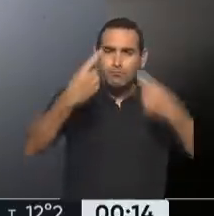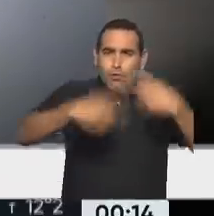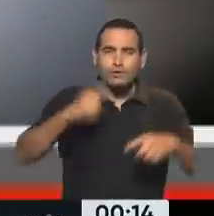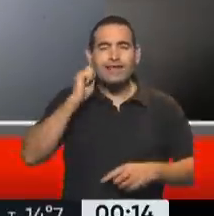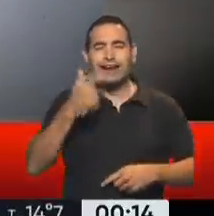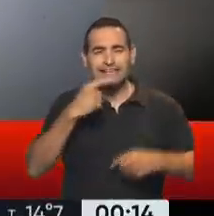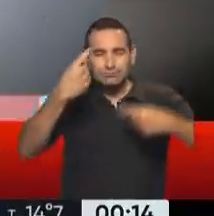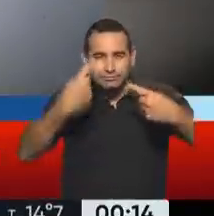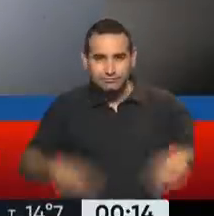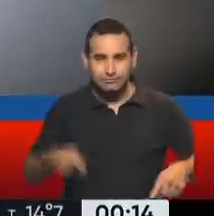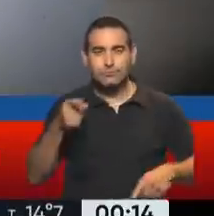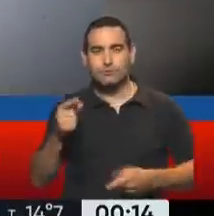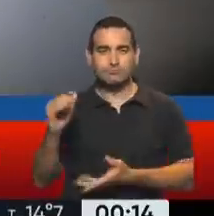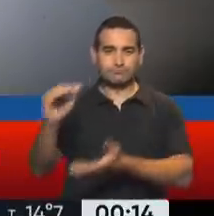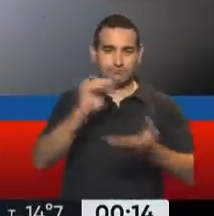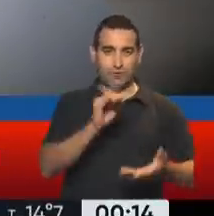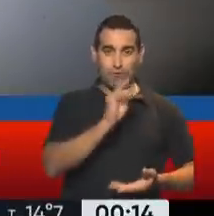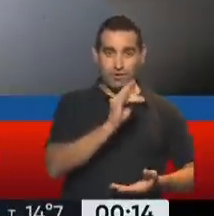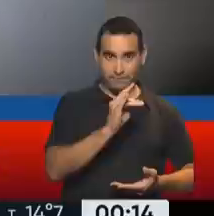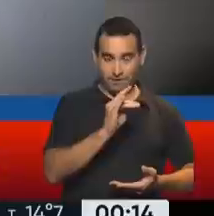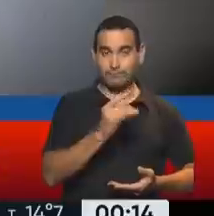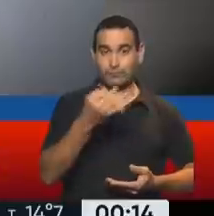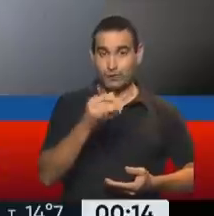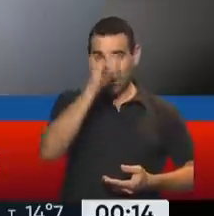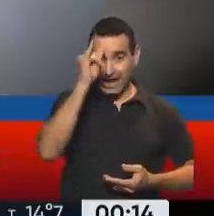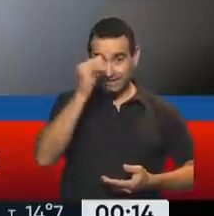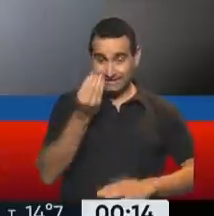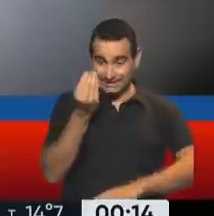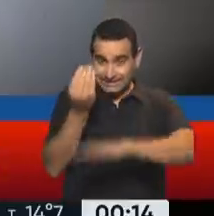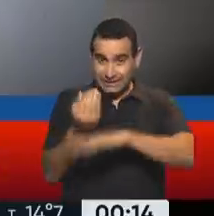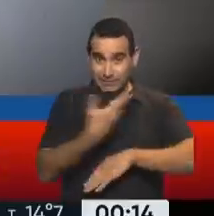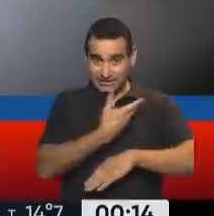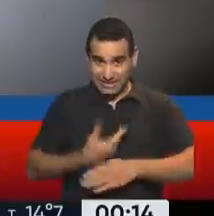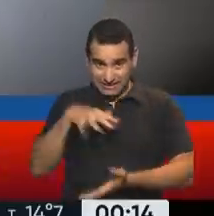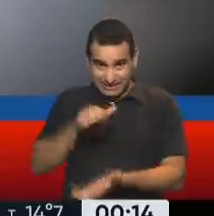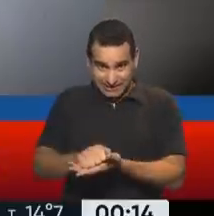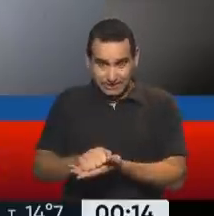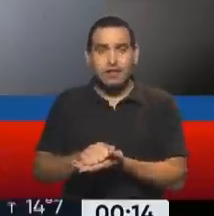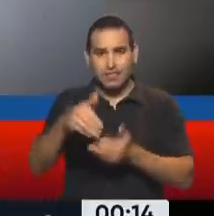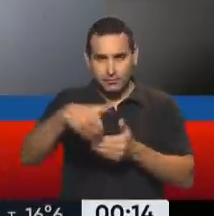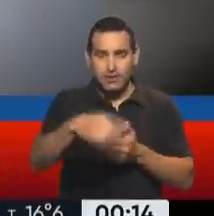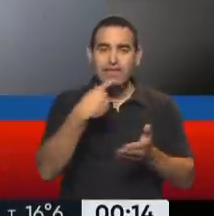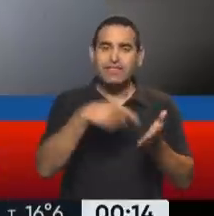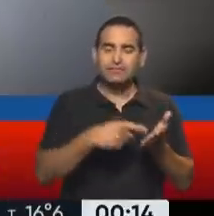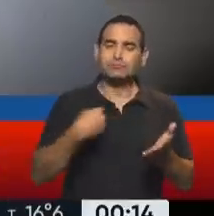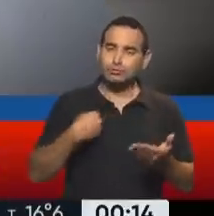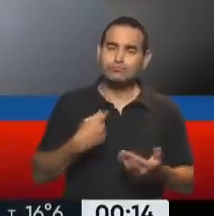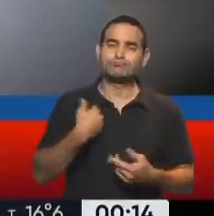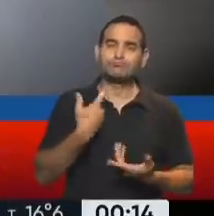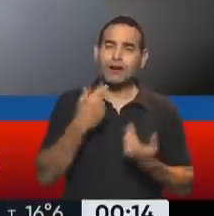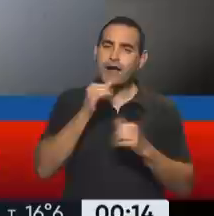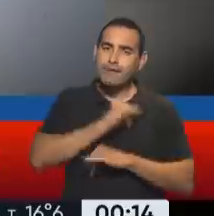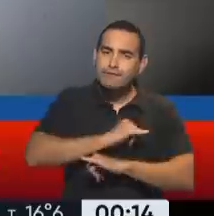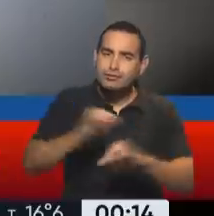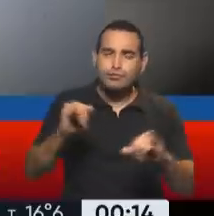enviado a Bolivia poco después de la asunción de Jeanine Áñez como presidenta de facto, y dice: me permito comunicarle